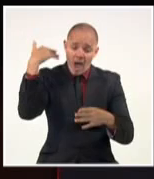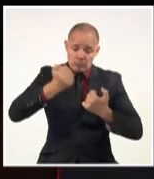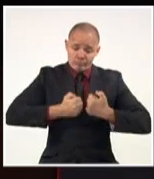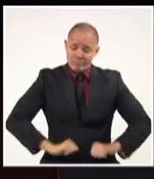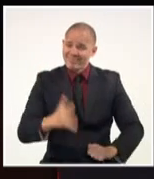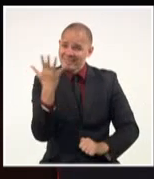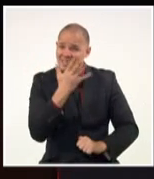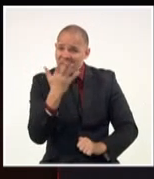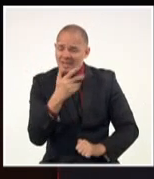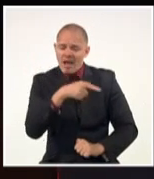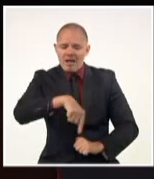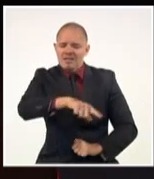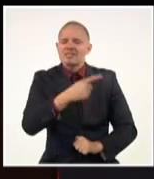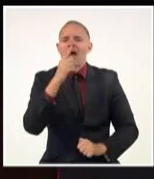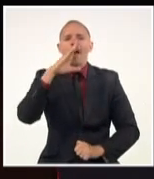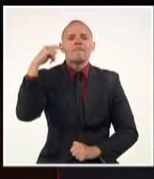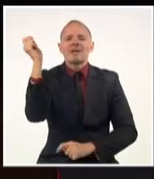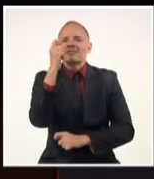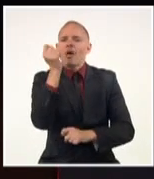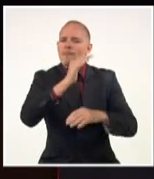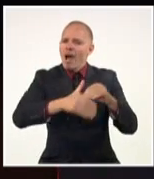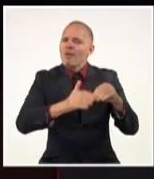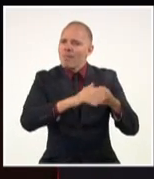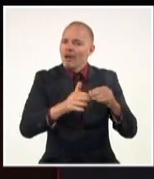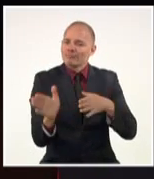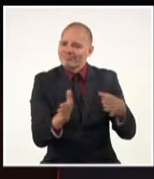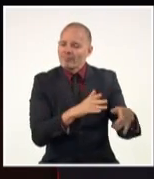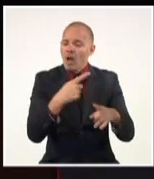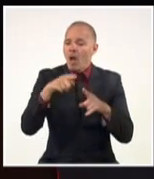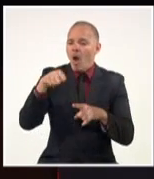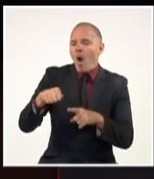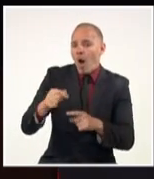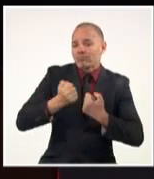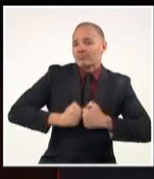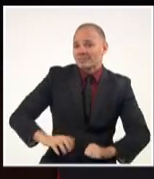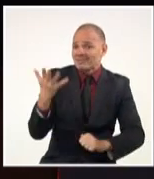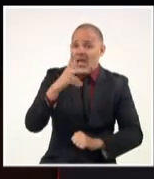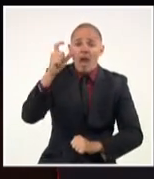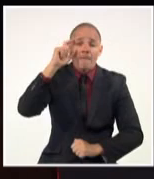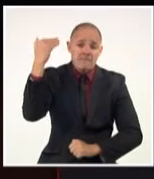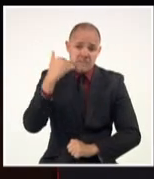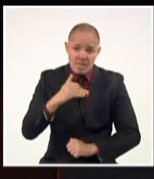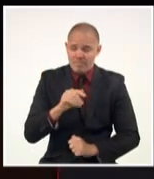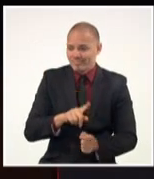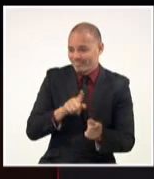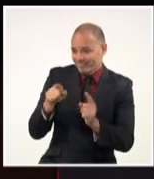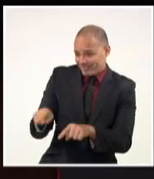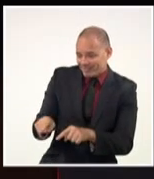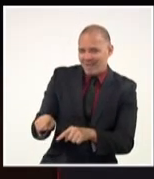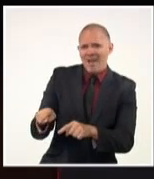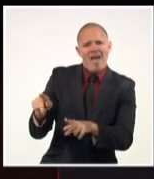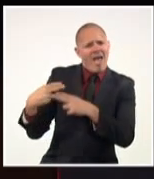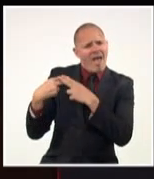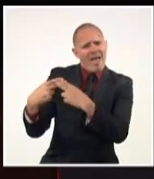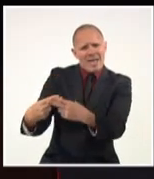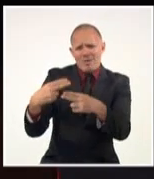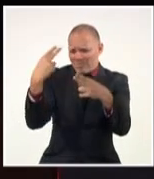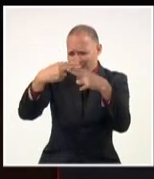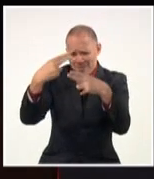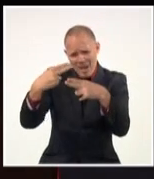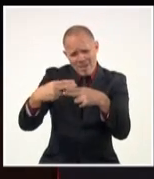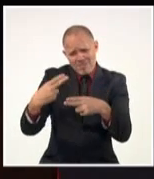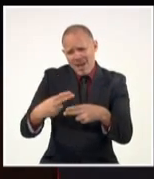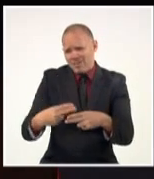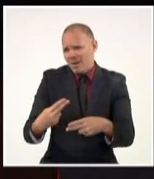de los hermanos Fran y José País, de Vilma, de Acela, de Har y de tantos nombres que harían